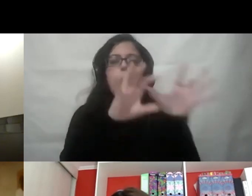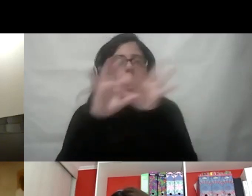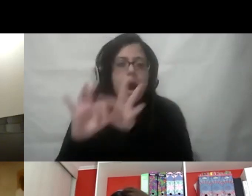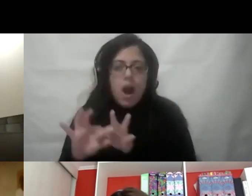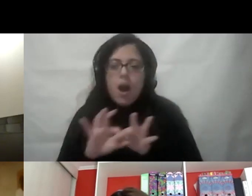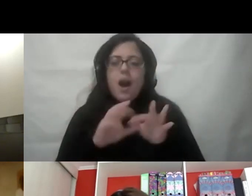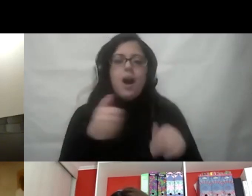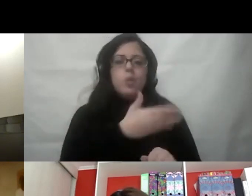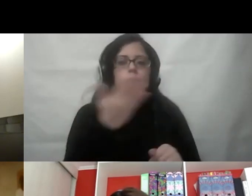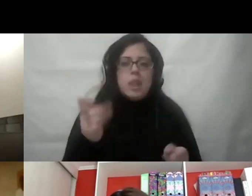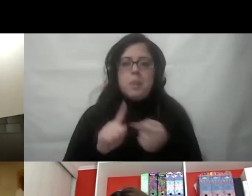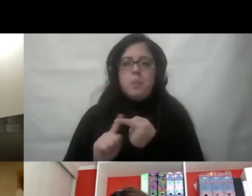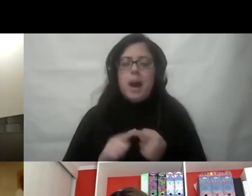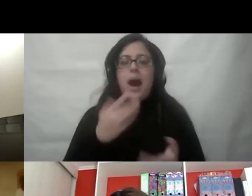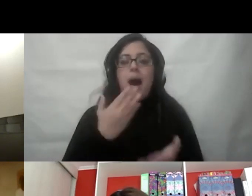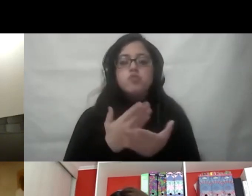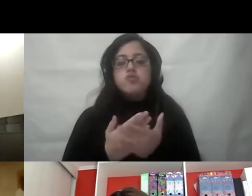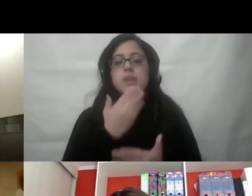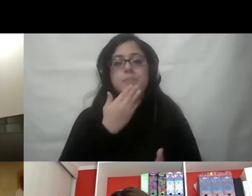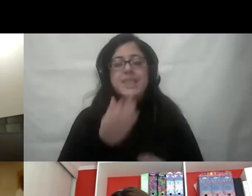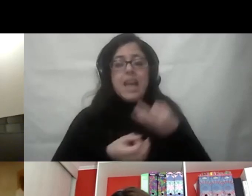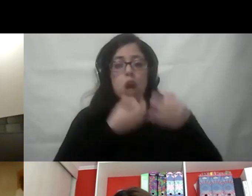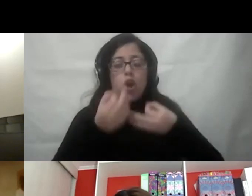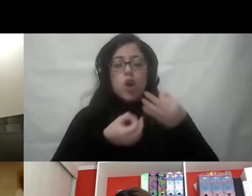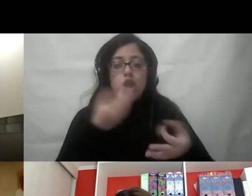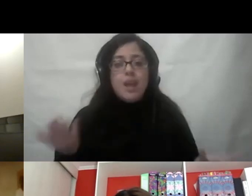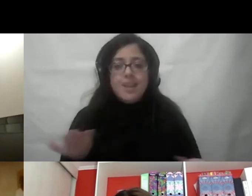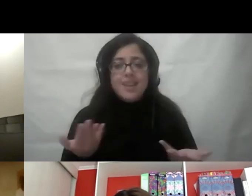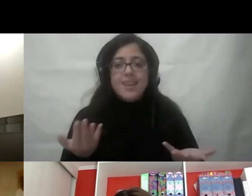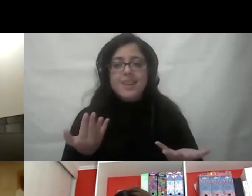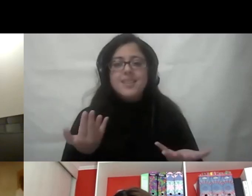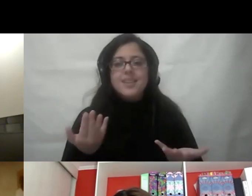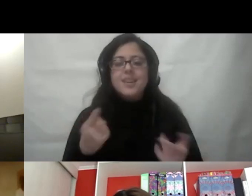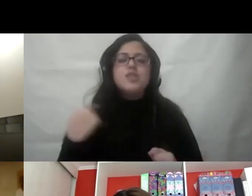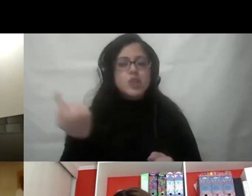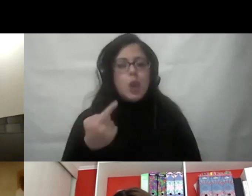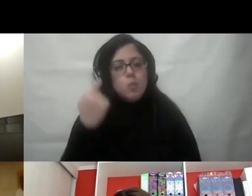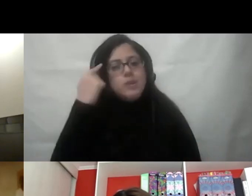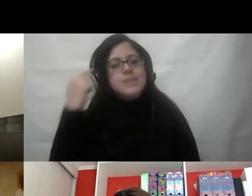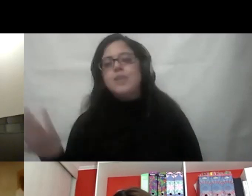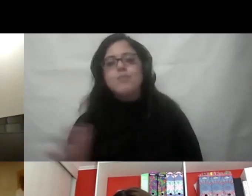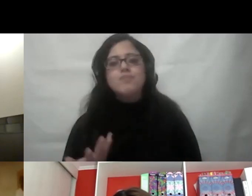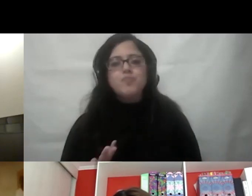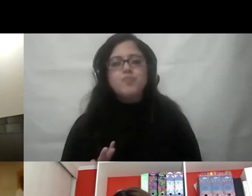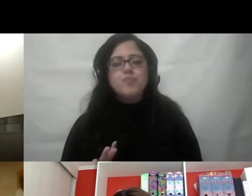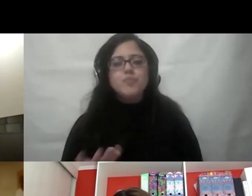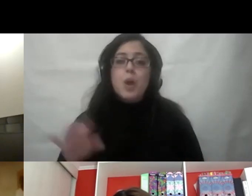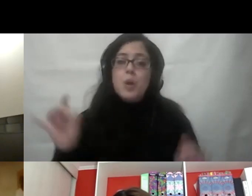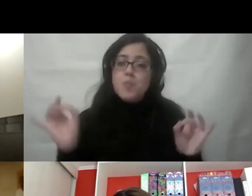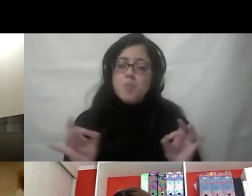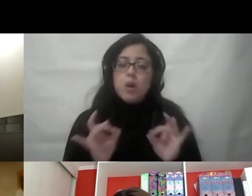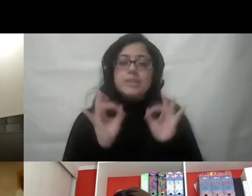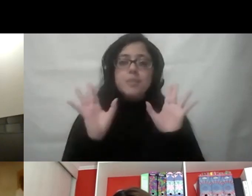estado aquí. Aprovecho de contarles que estamos pensando en desarrollar